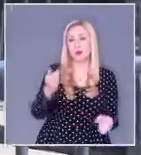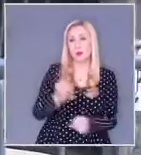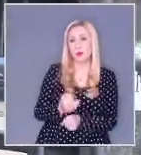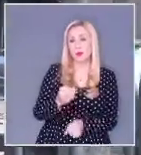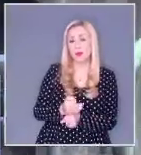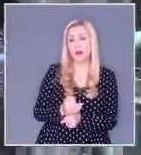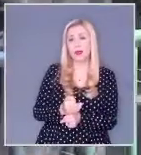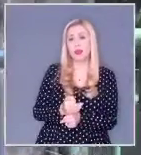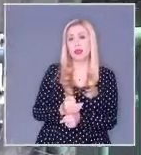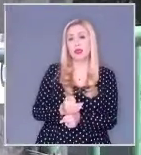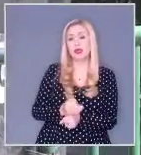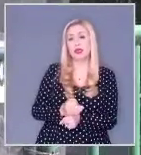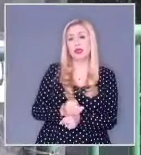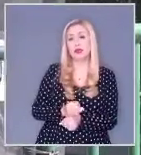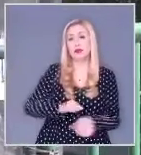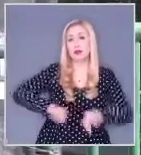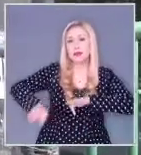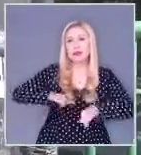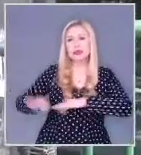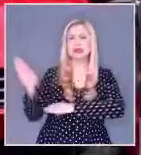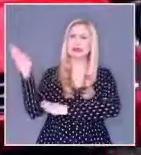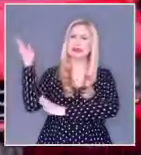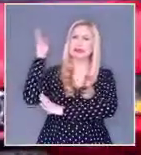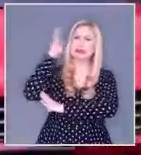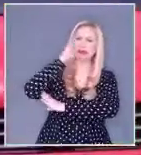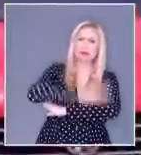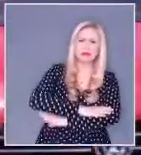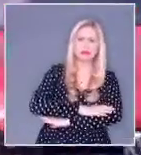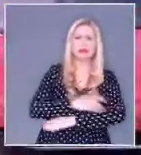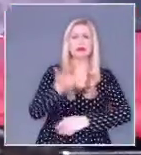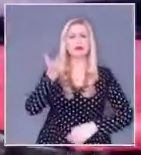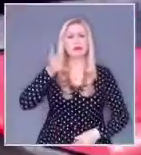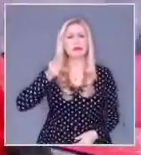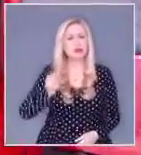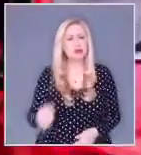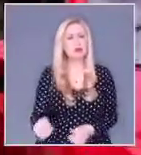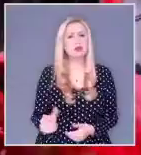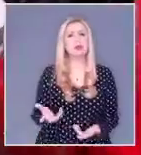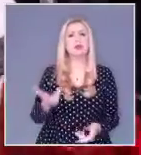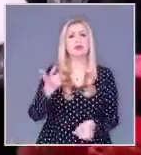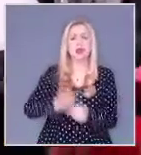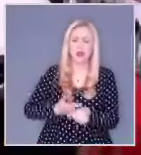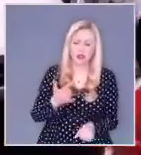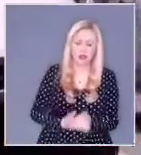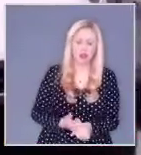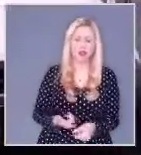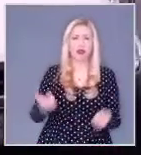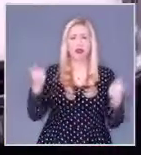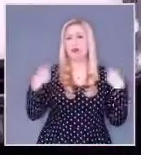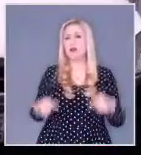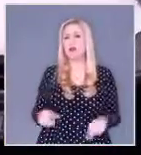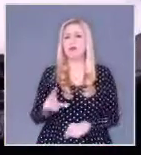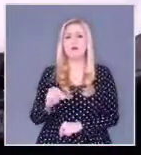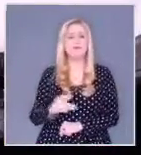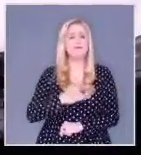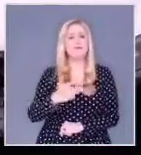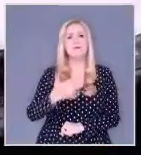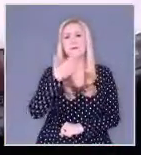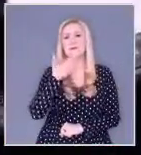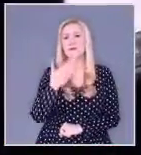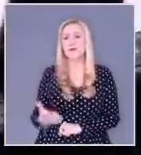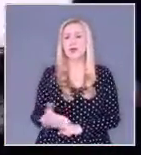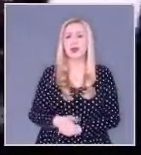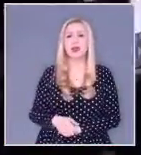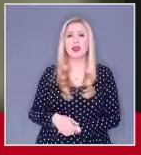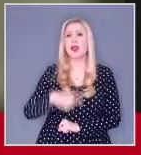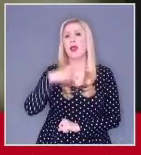jornadas extenuantes y a estrés extremo, que afectan su salud y no se ven recompensados a nivel salarial, advirtieron especialistas